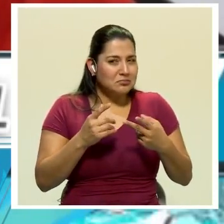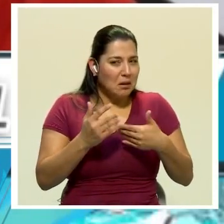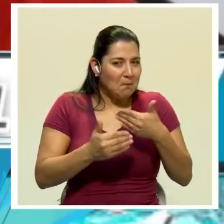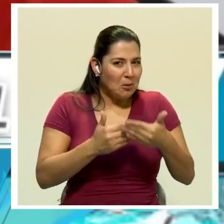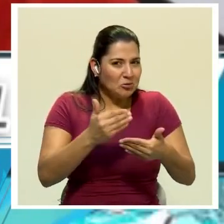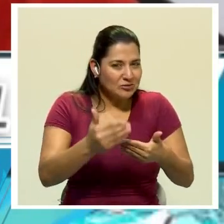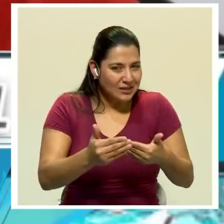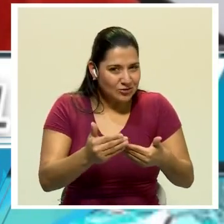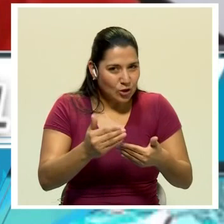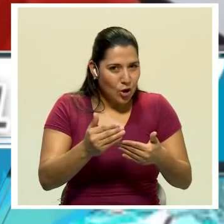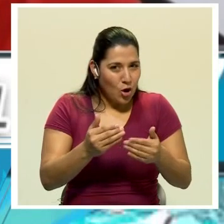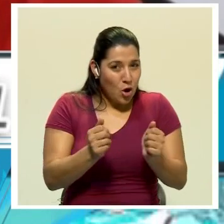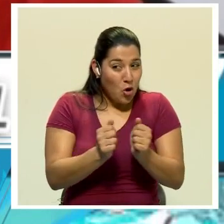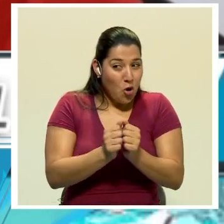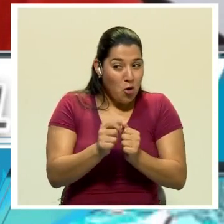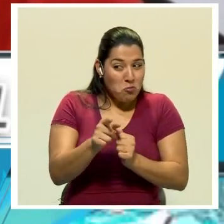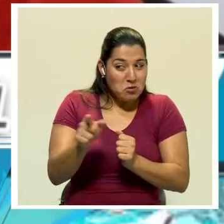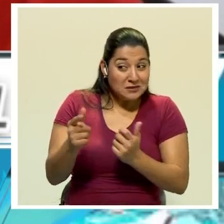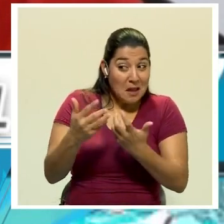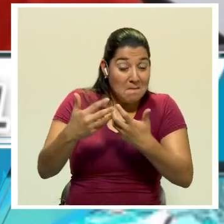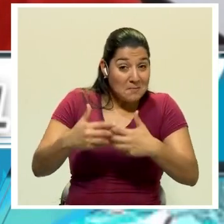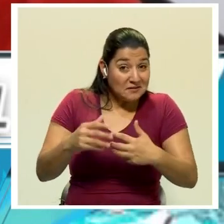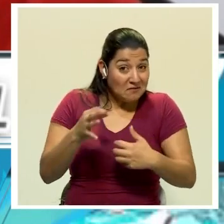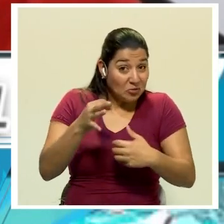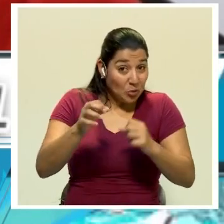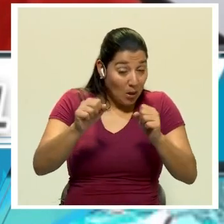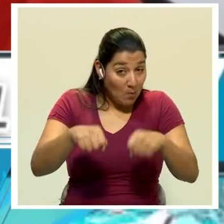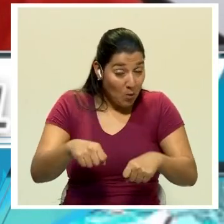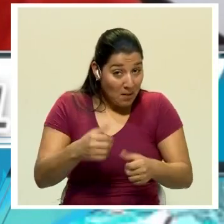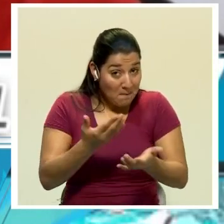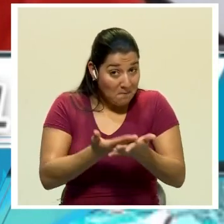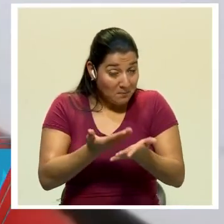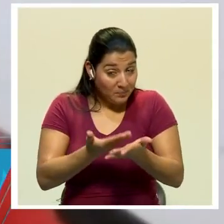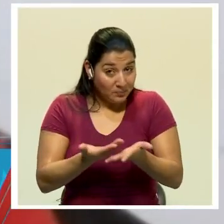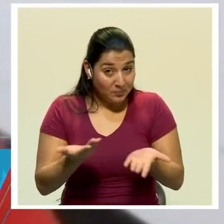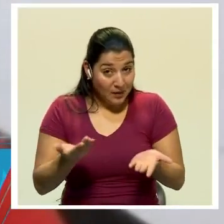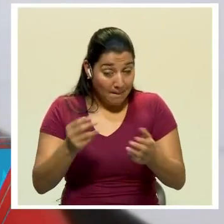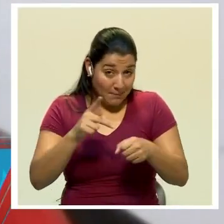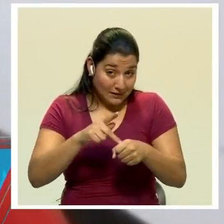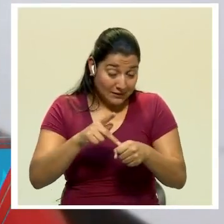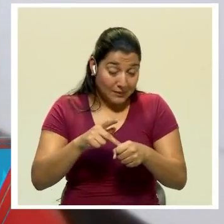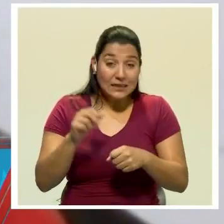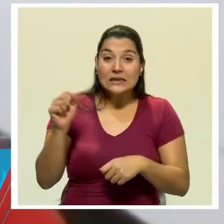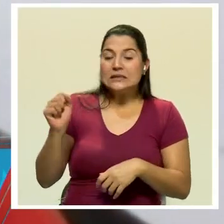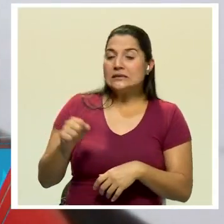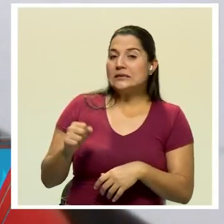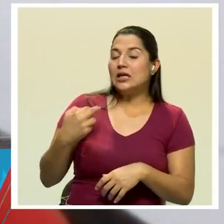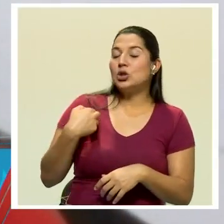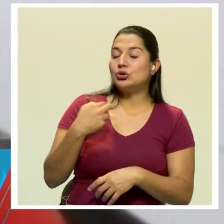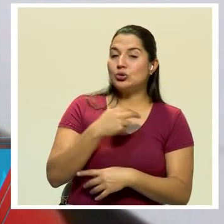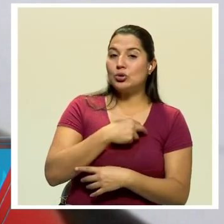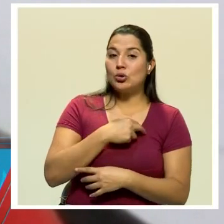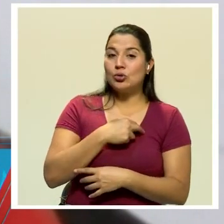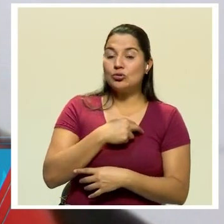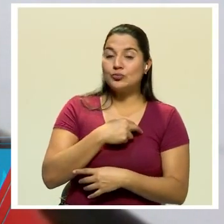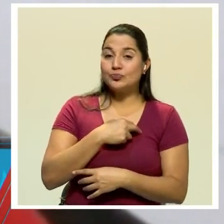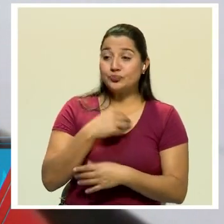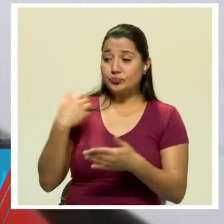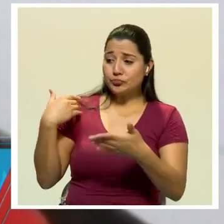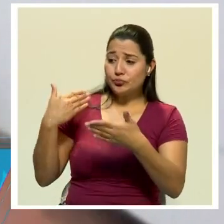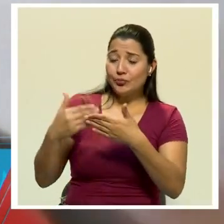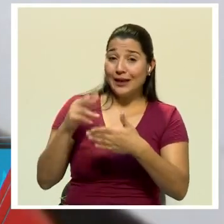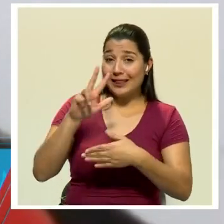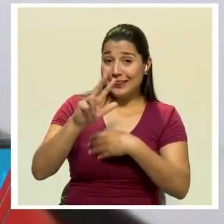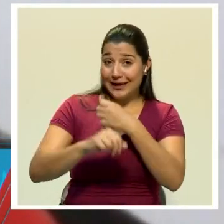poder operar un proyecto de esta magnitud? Sí, nosotros durante estos 3 años